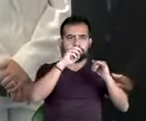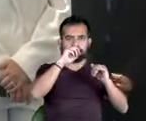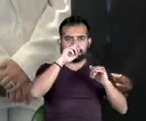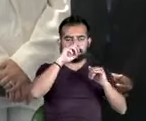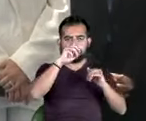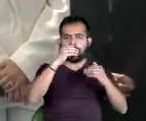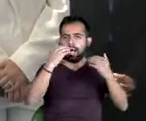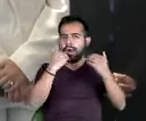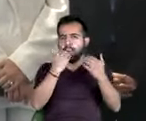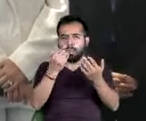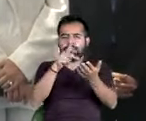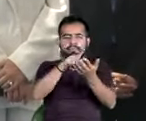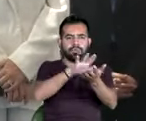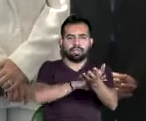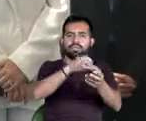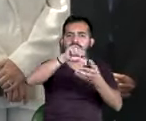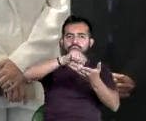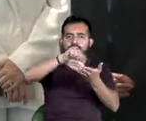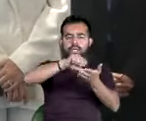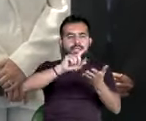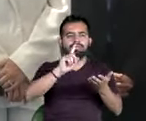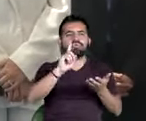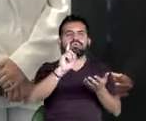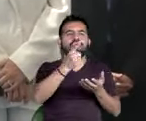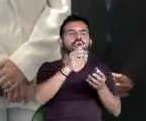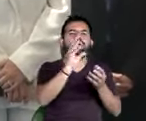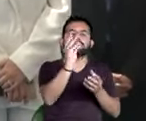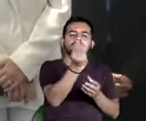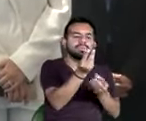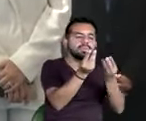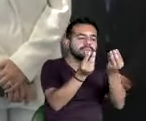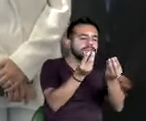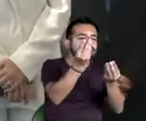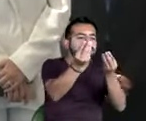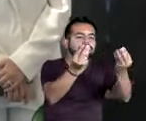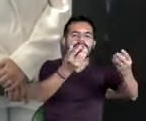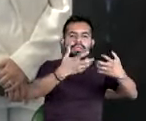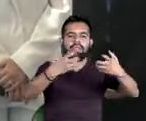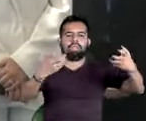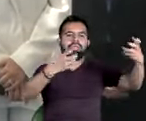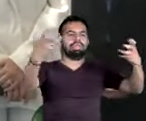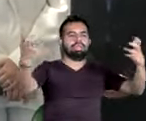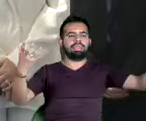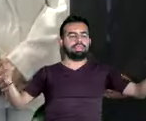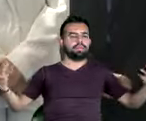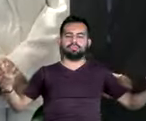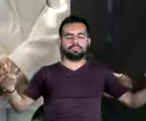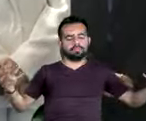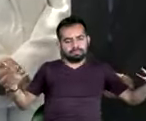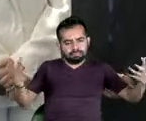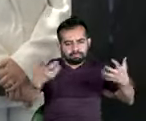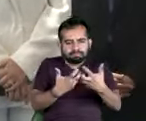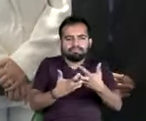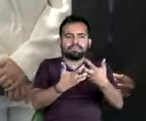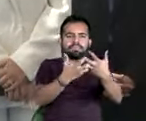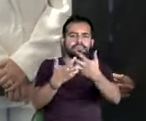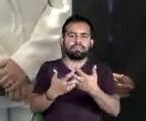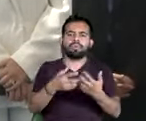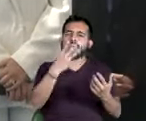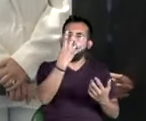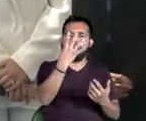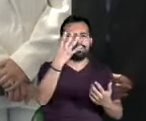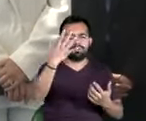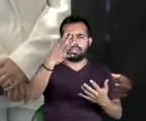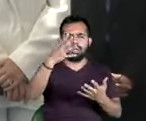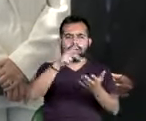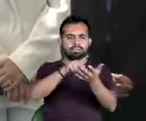un proyecto de ciudad. Esto no va a ser una cuestión de islas donde haya dispersión en la gestión municipal, sino de 4 o 5 propósitos